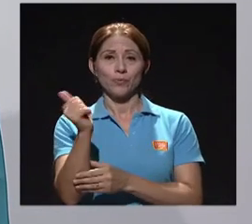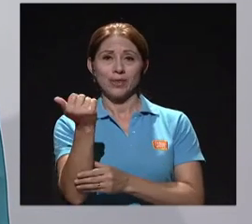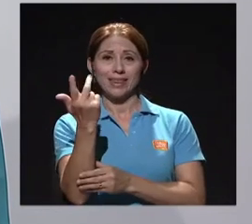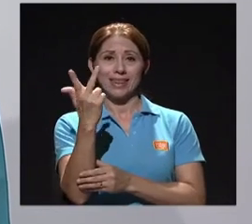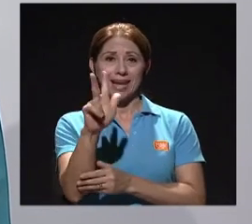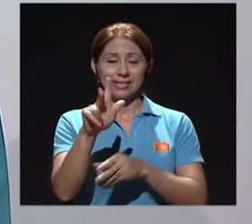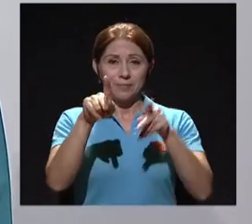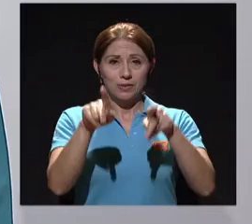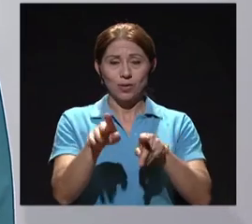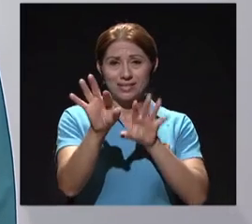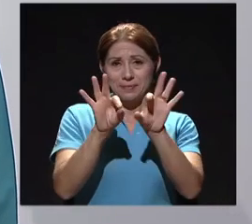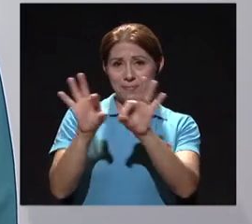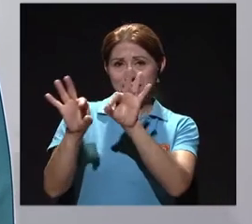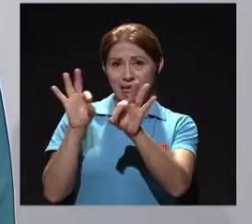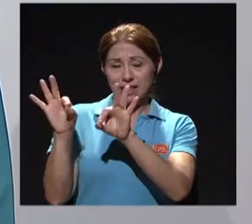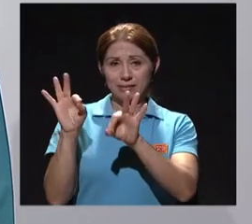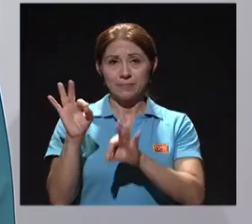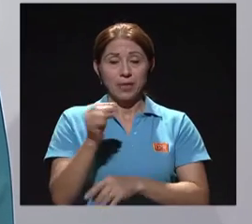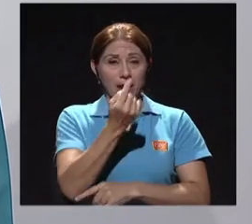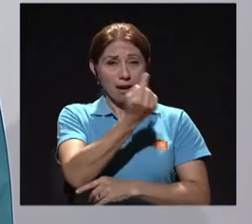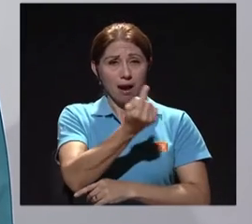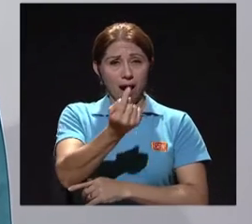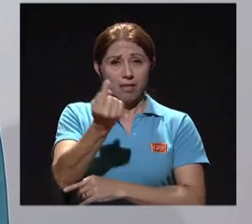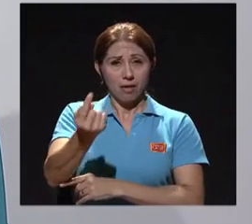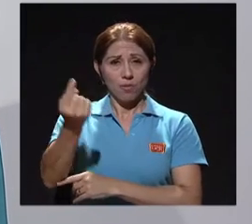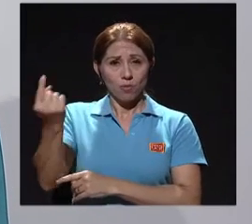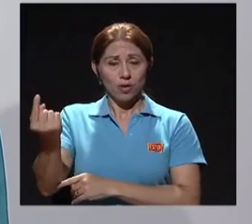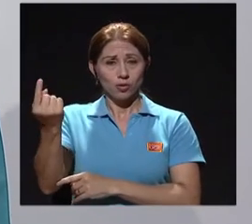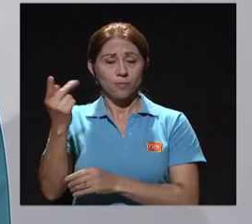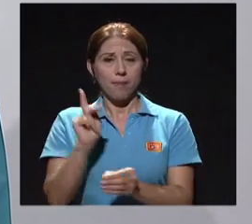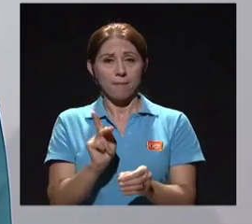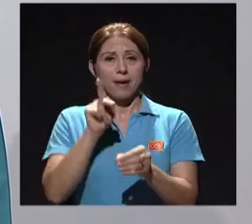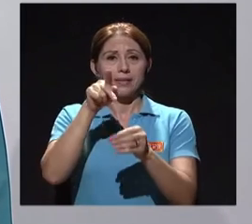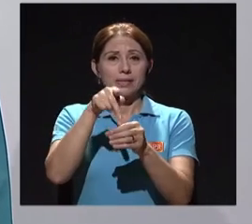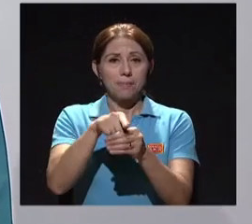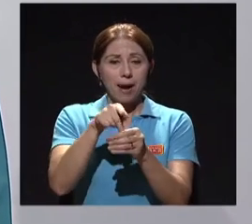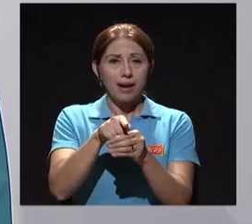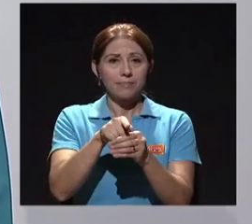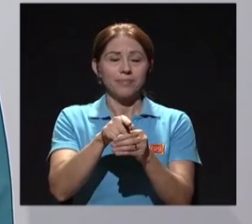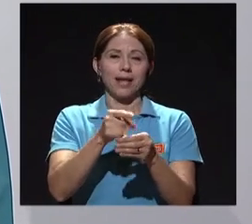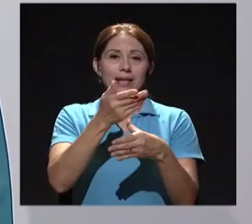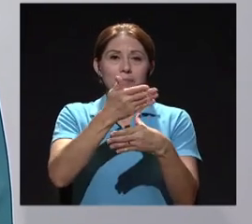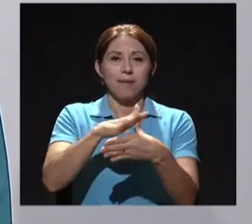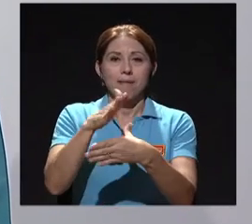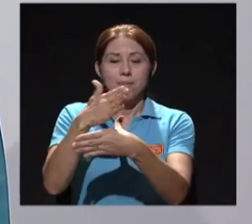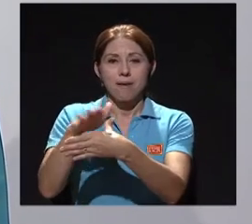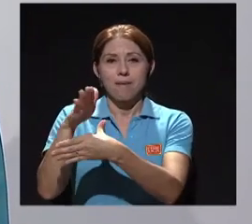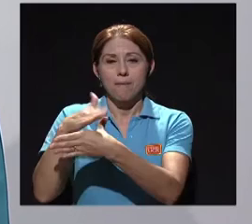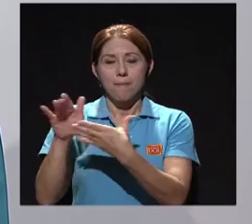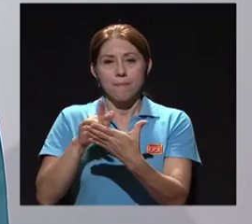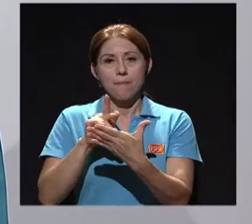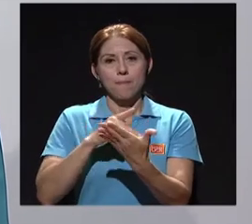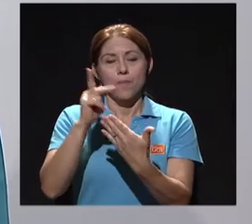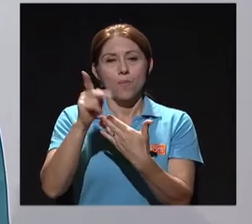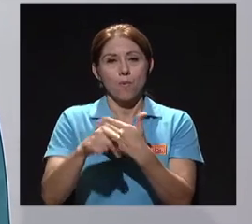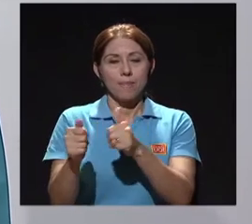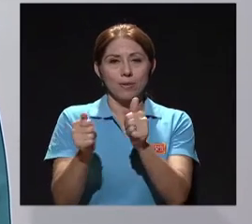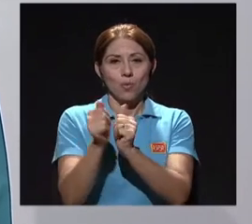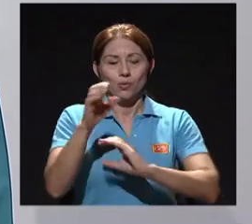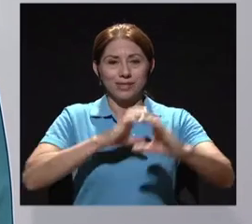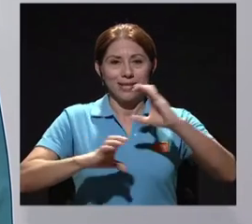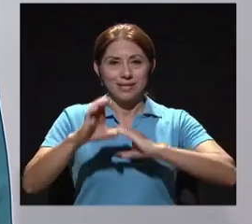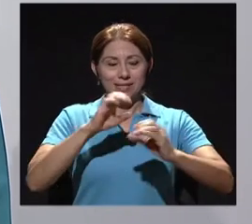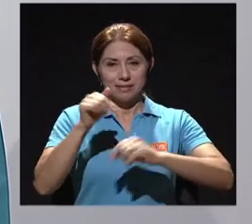invitados cada uno de ellos va a participar en cada uno de los segmentos del programa de conciencia del día de hoy